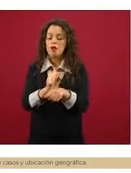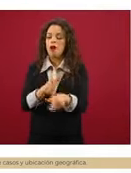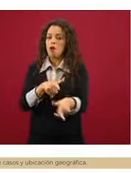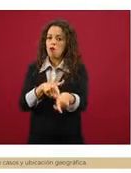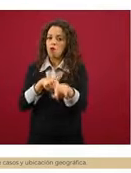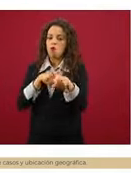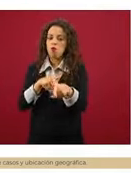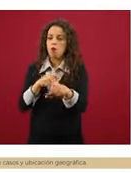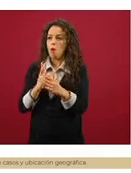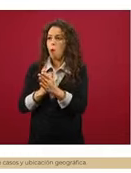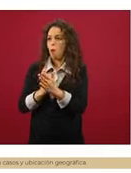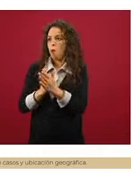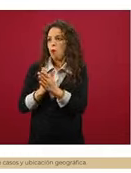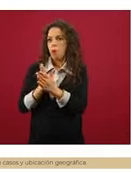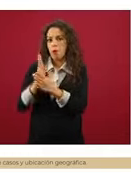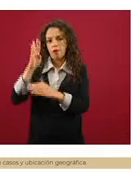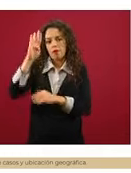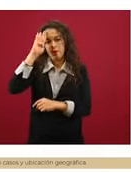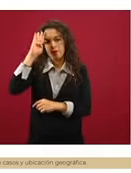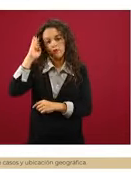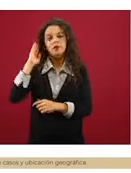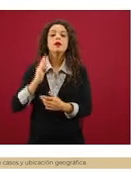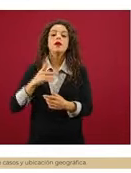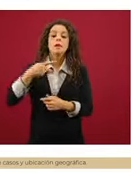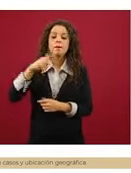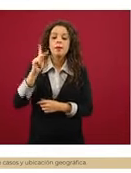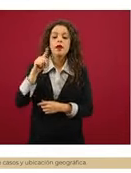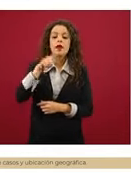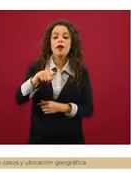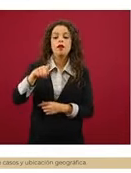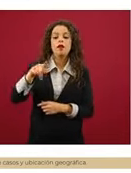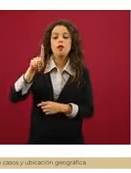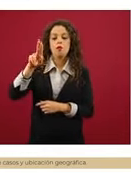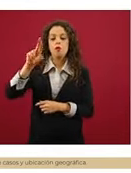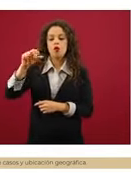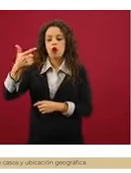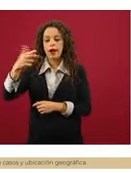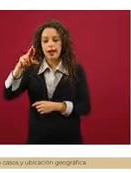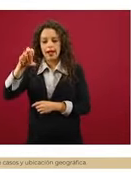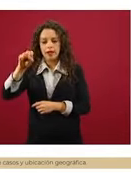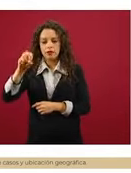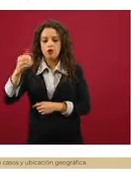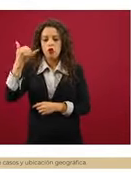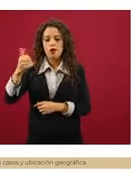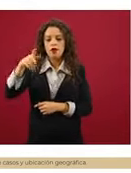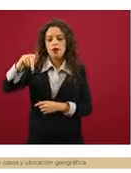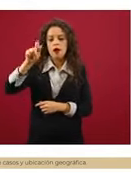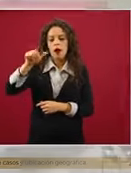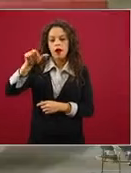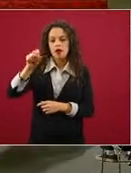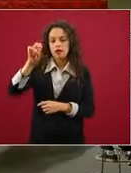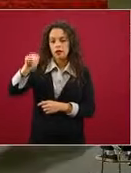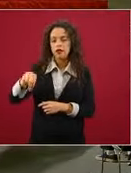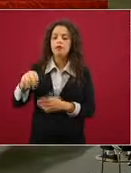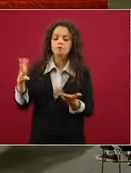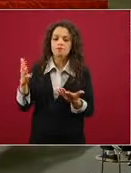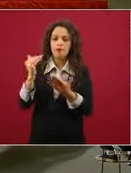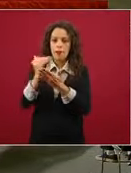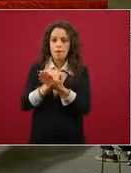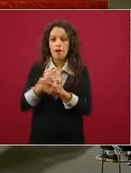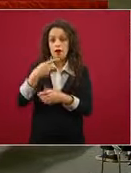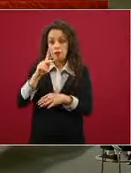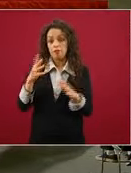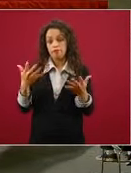ascenso. Progreso y Canacín con menor intensidad, pero todavía mostrando actividad importante.